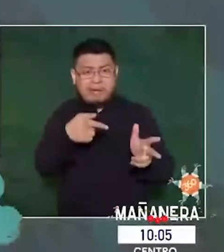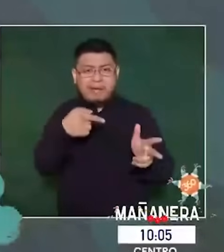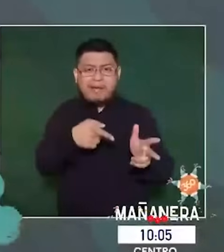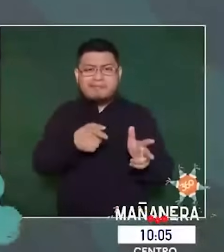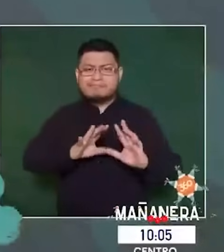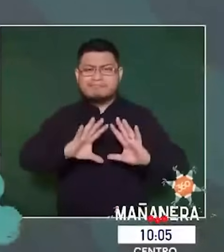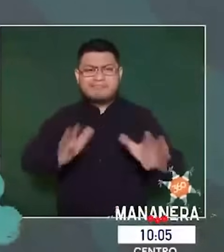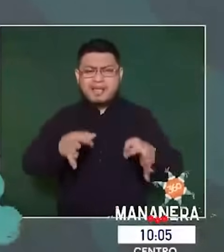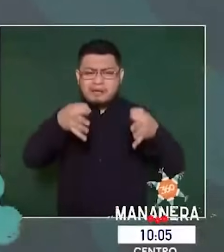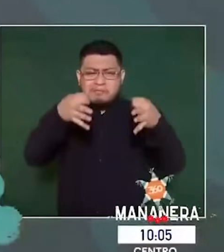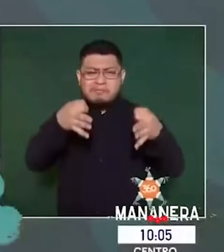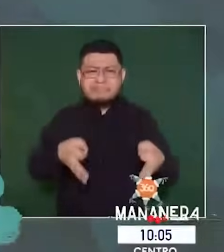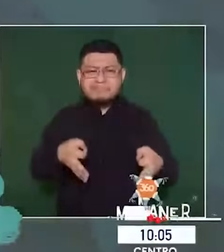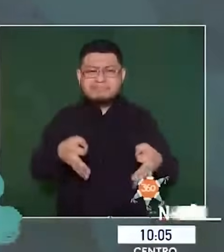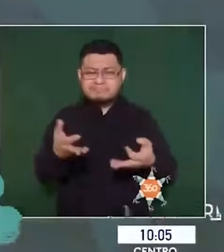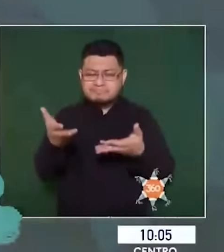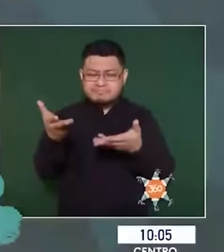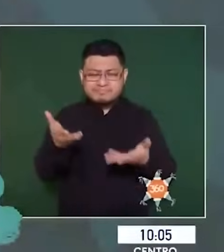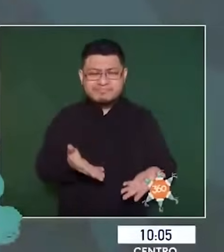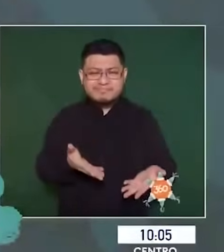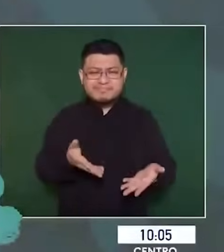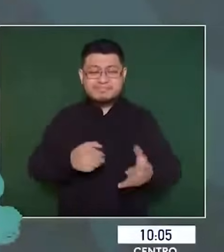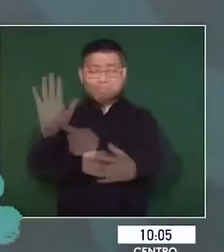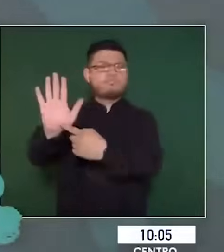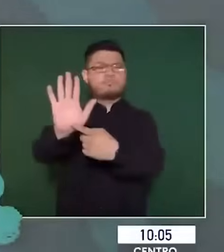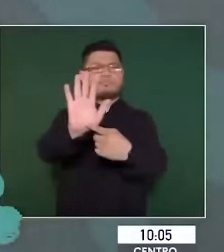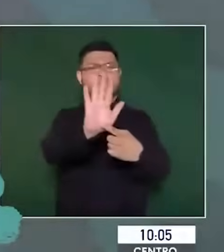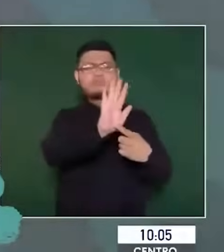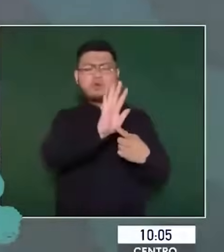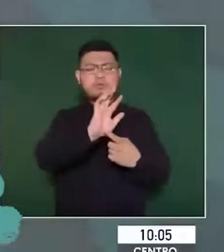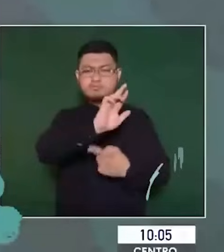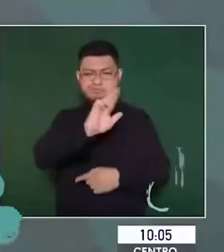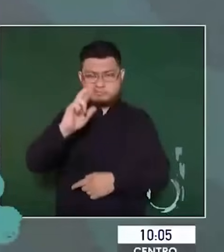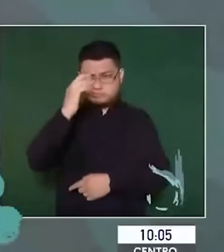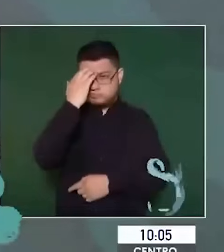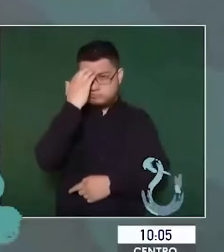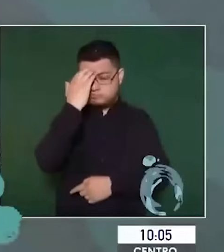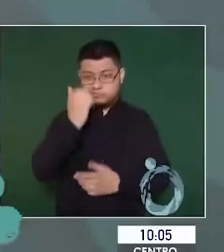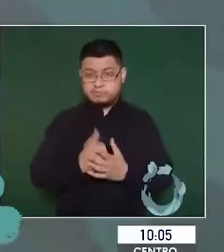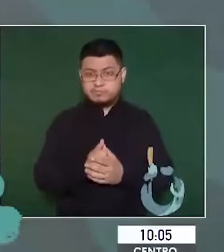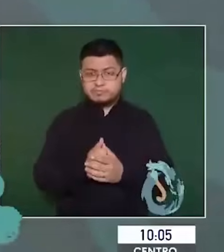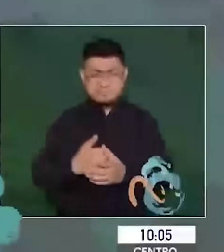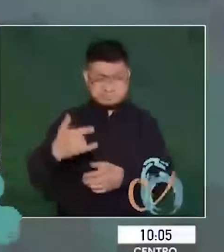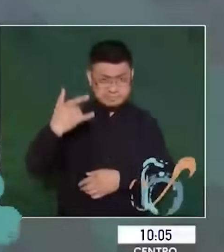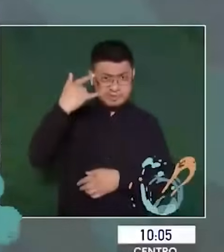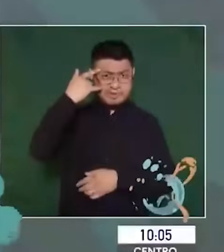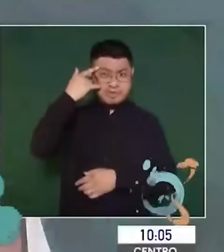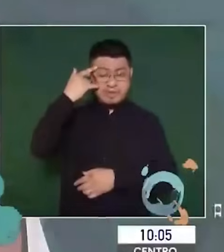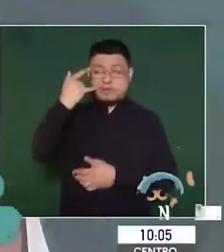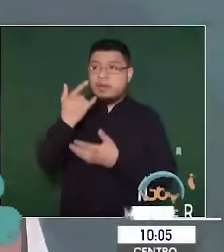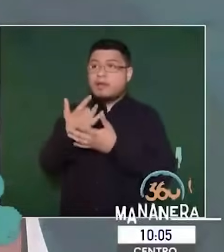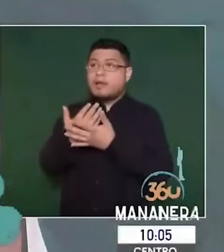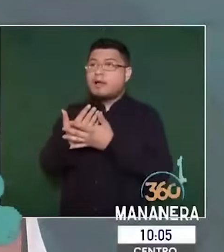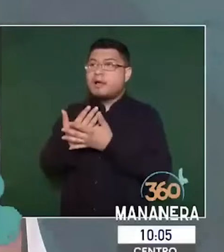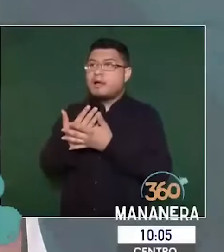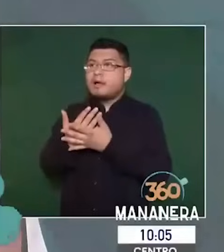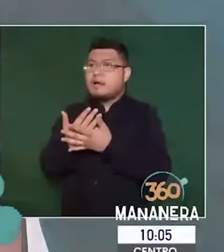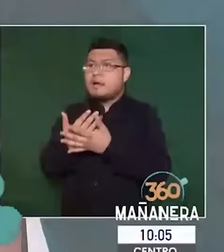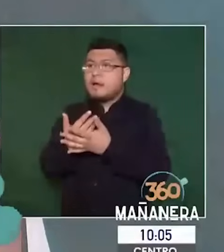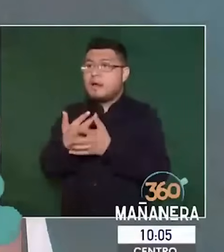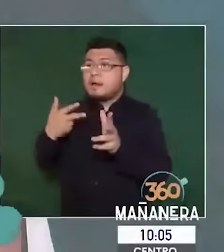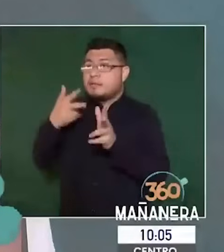corazón siempre empuñado en la mano. Campeche no esperó el tren con tantas ansias solo para verlo